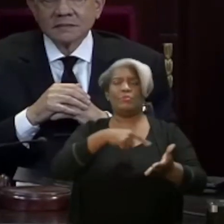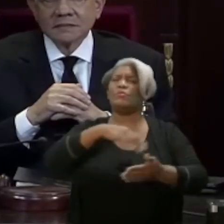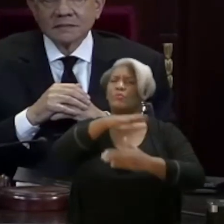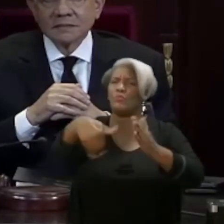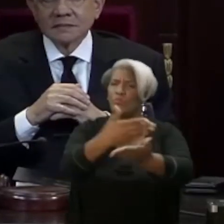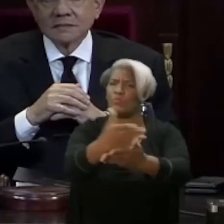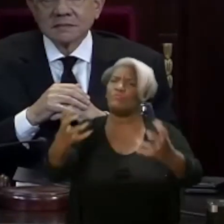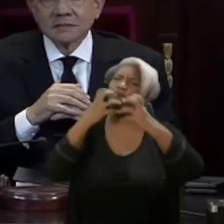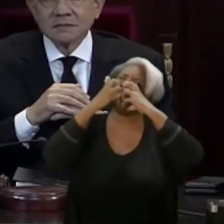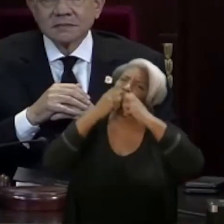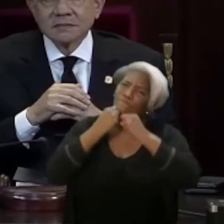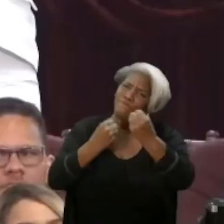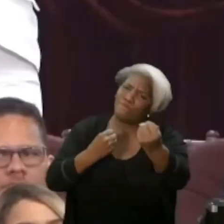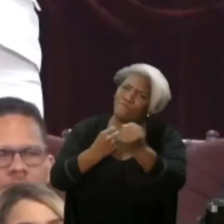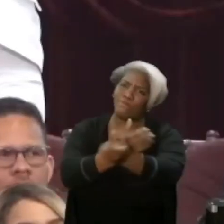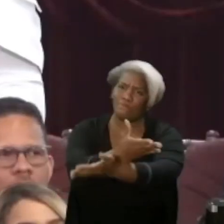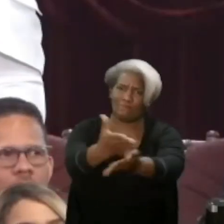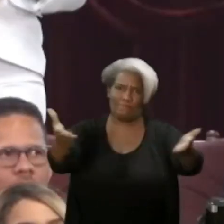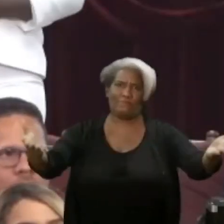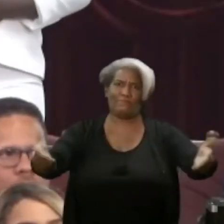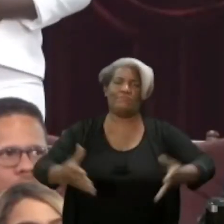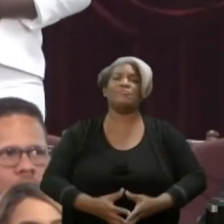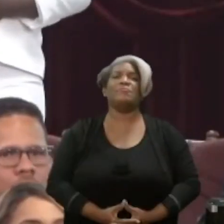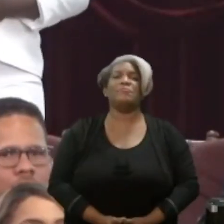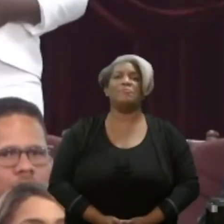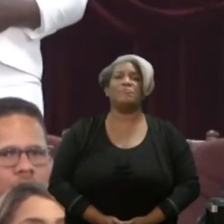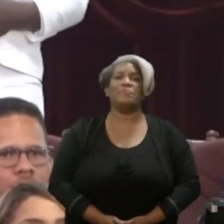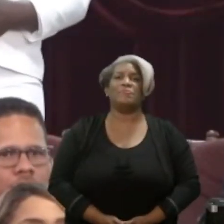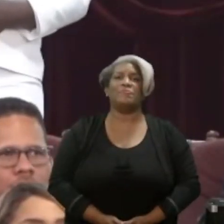afecto y todo mi apoyo.